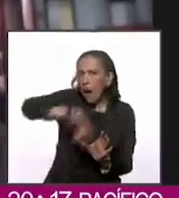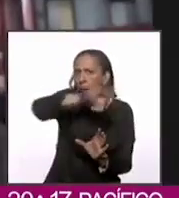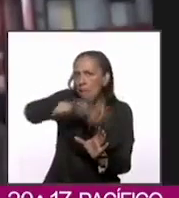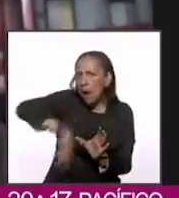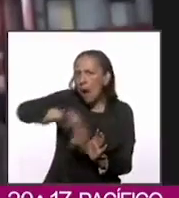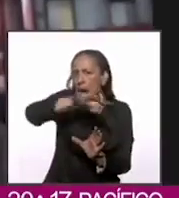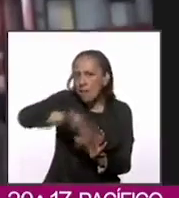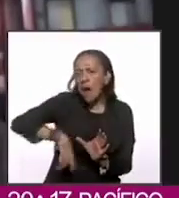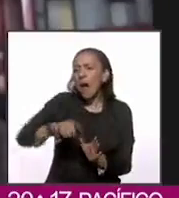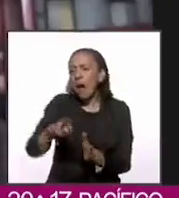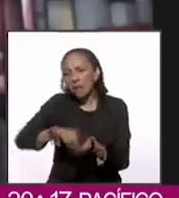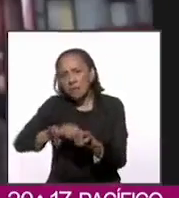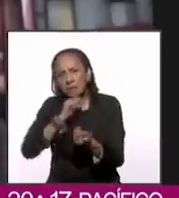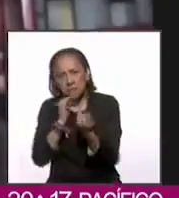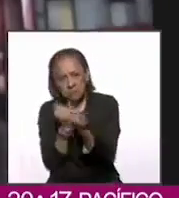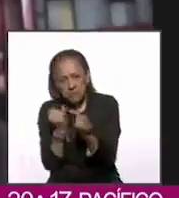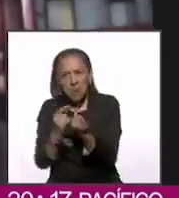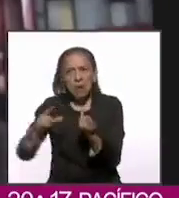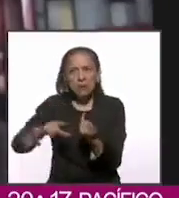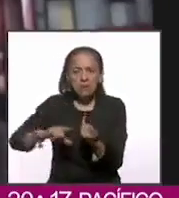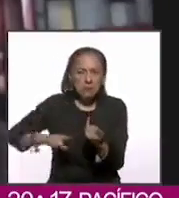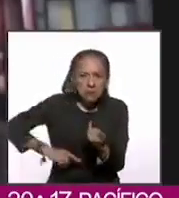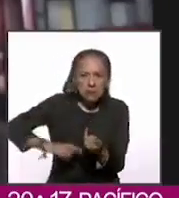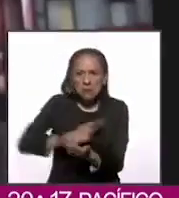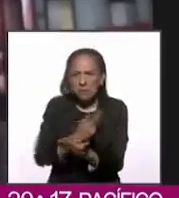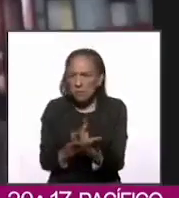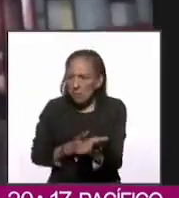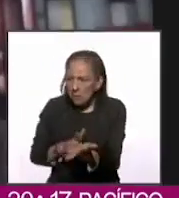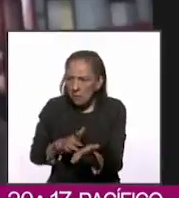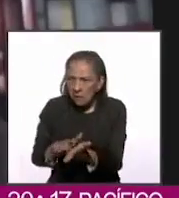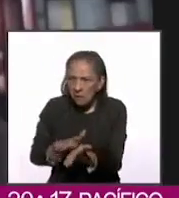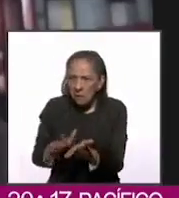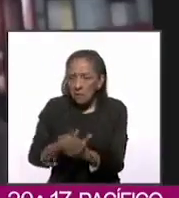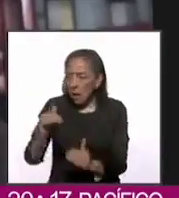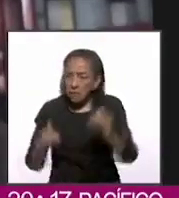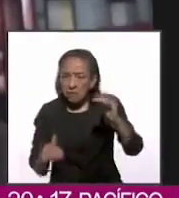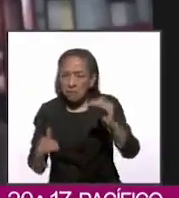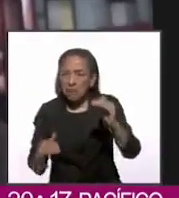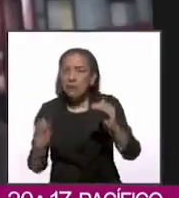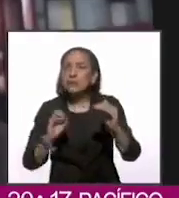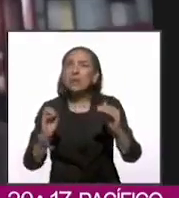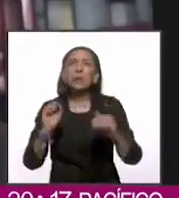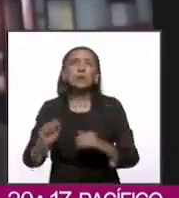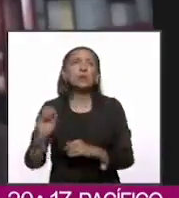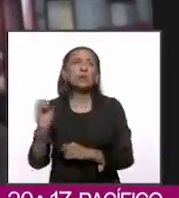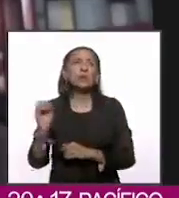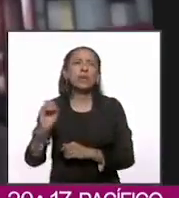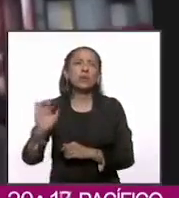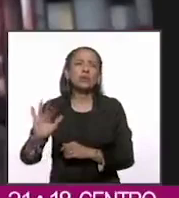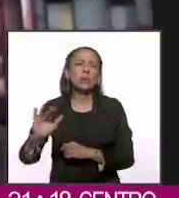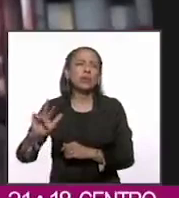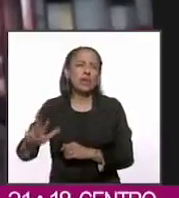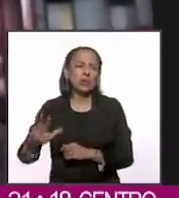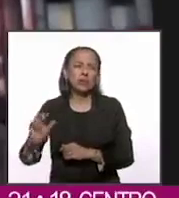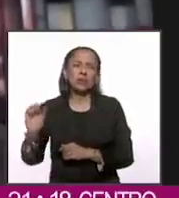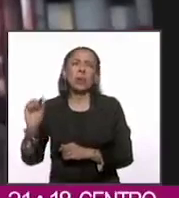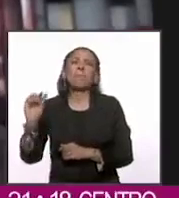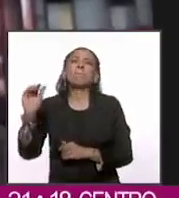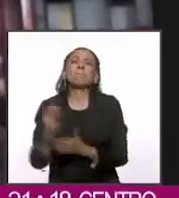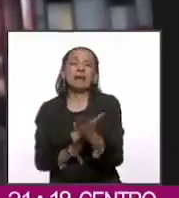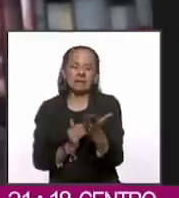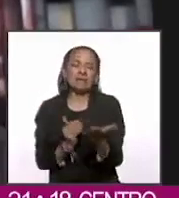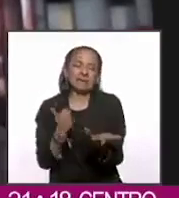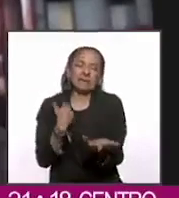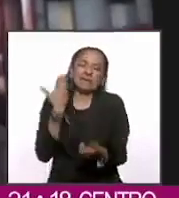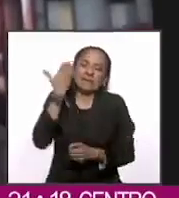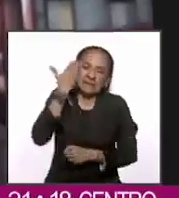las cuales están los programas sociales, es que reducen la desigualdad en 0.058. Digo, sé que es, vamos, si